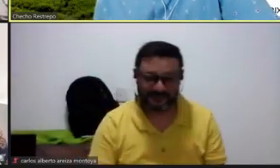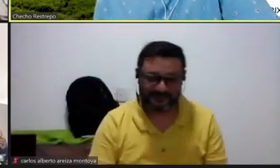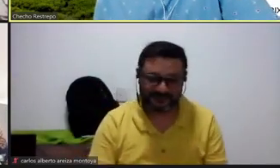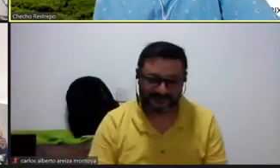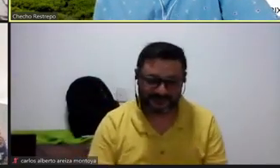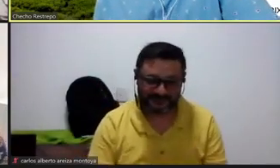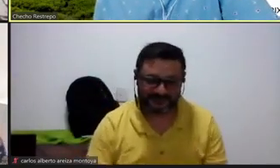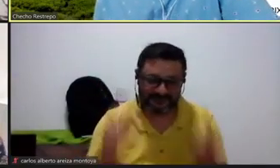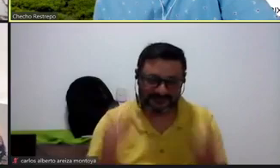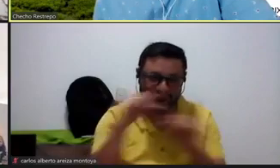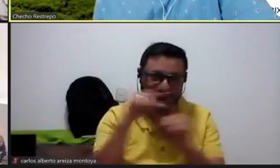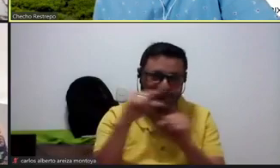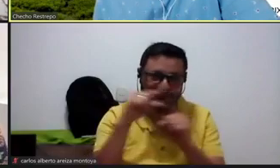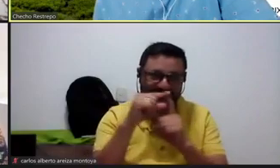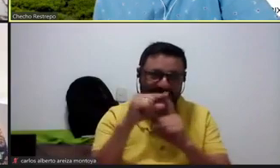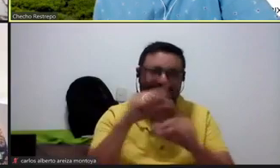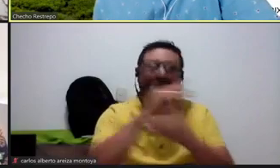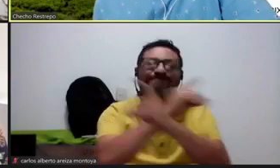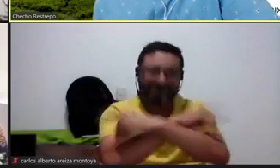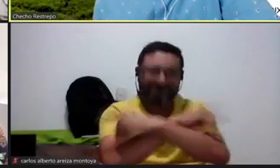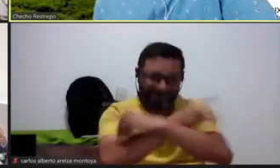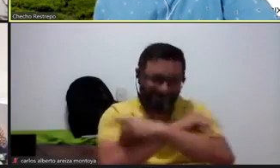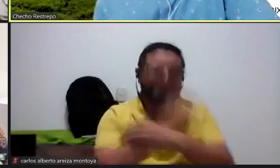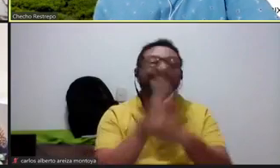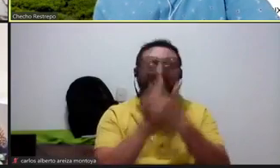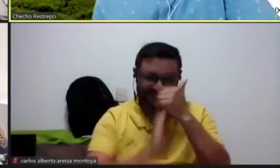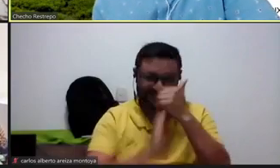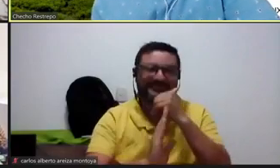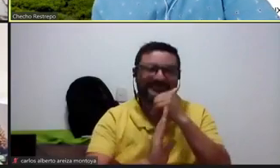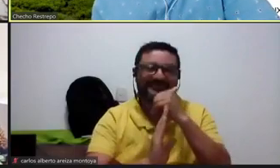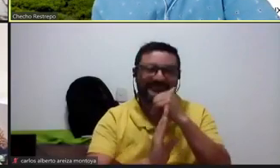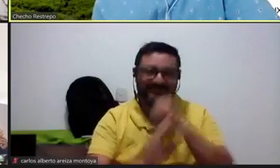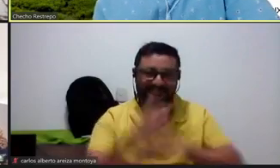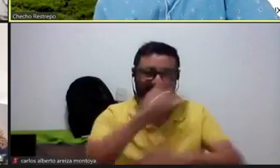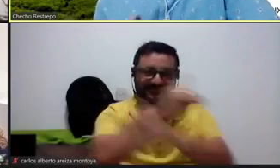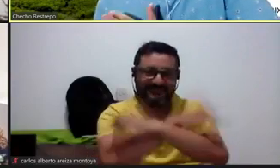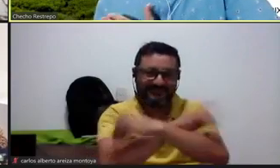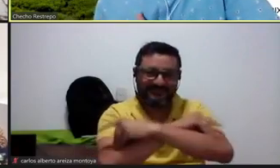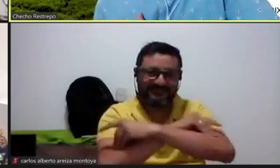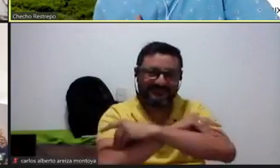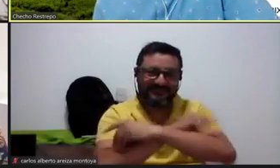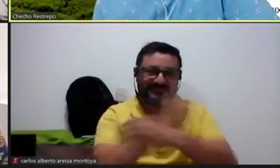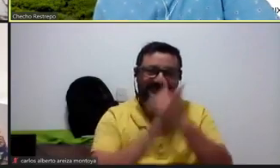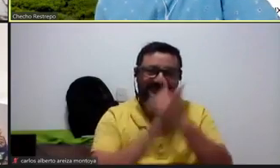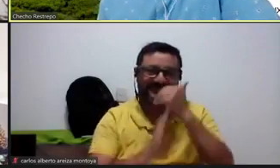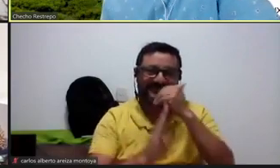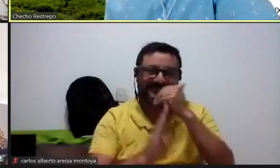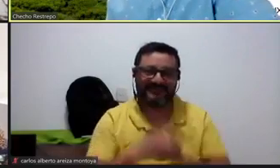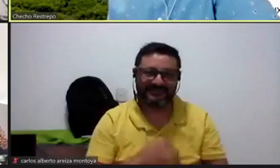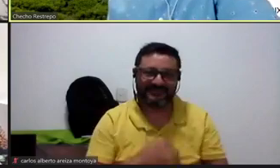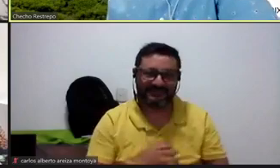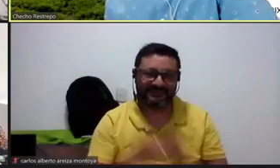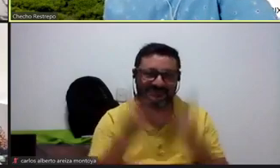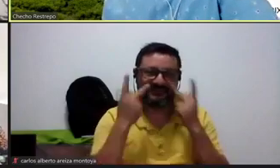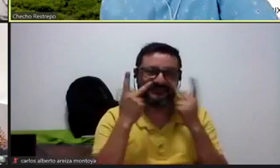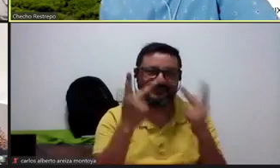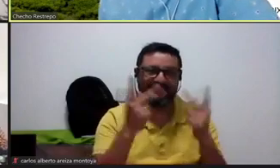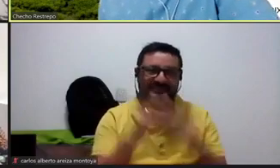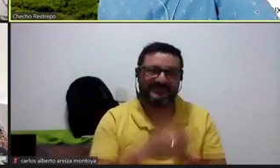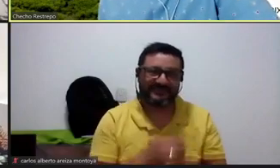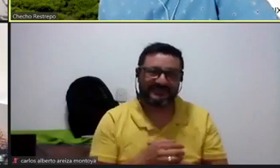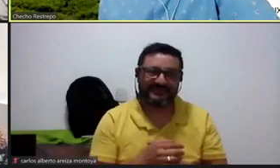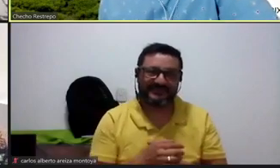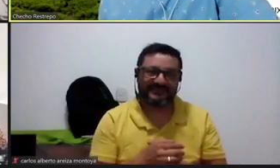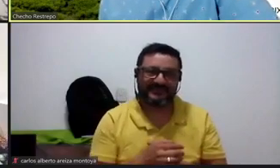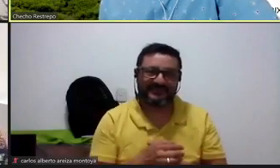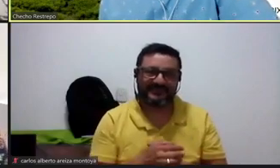palabras, disciplina y humildad. Es lo que veo no solo a través de este programa de Paisa Deportes Light TV,